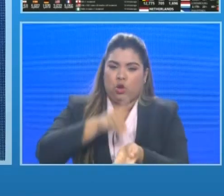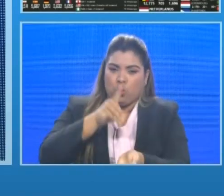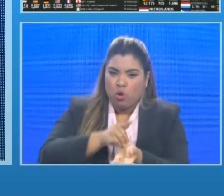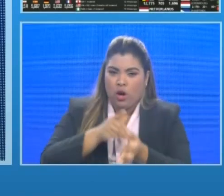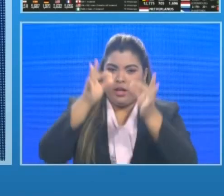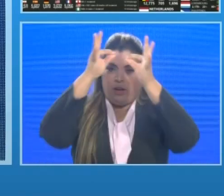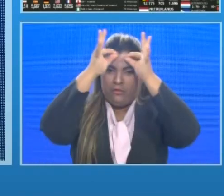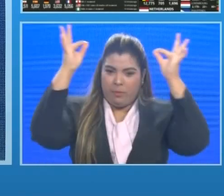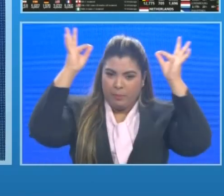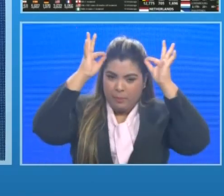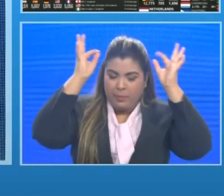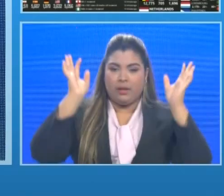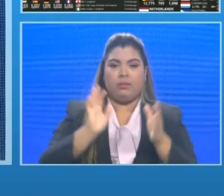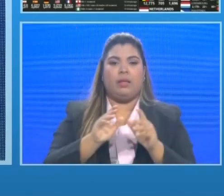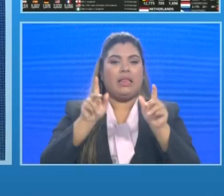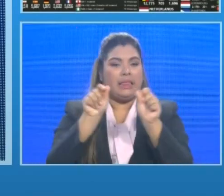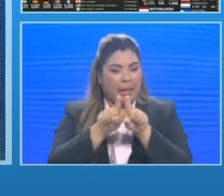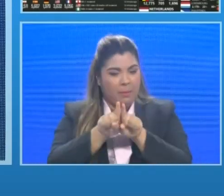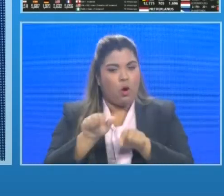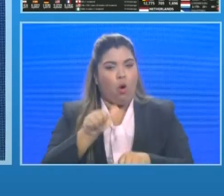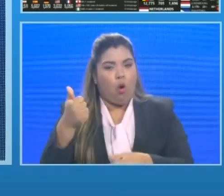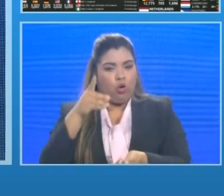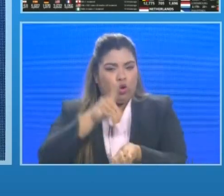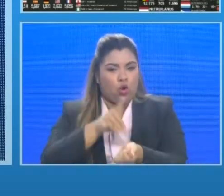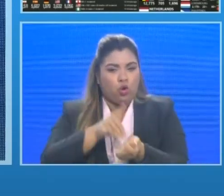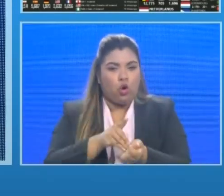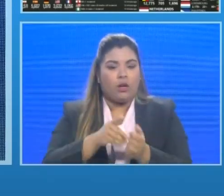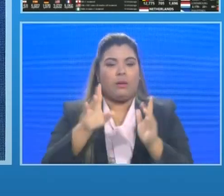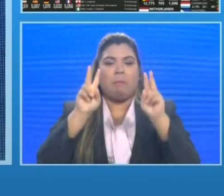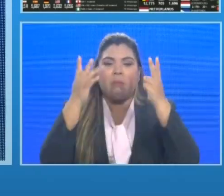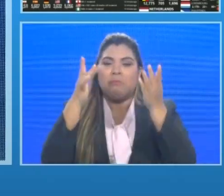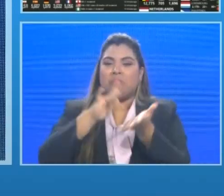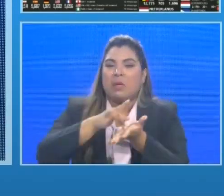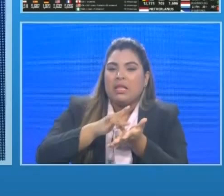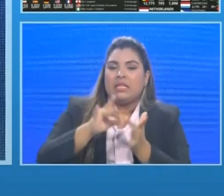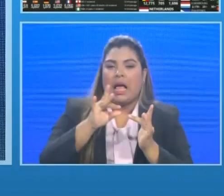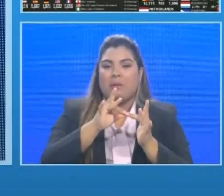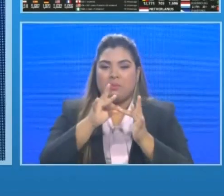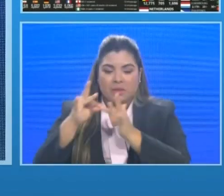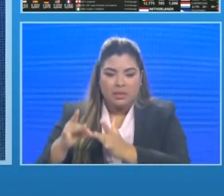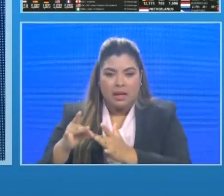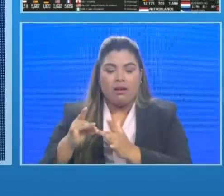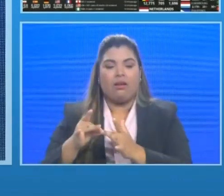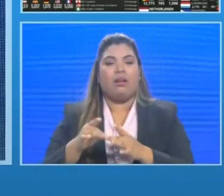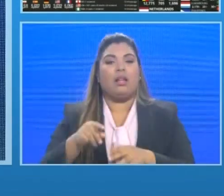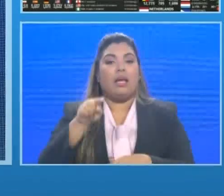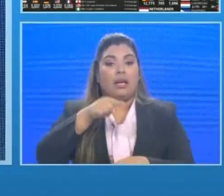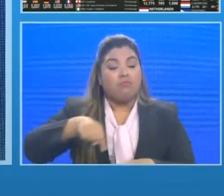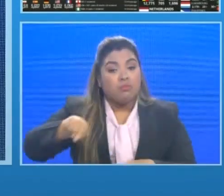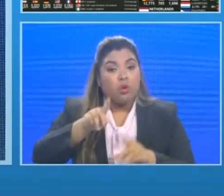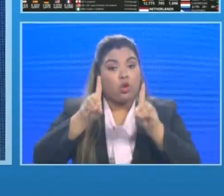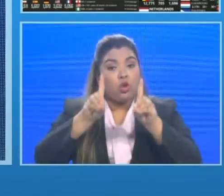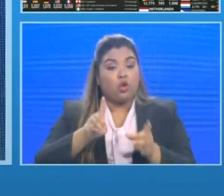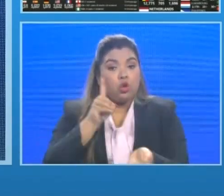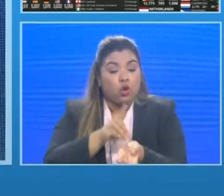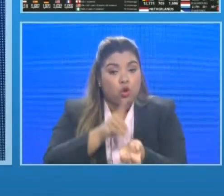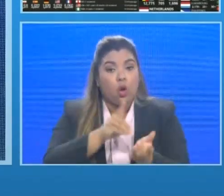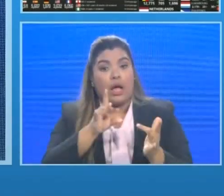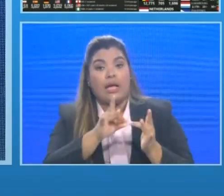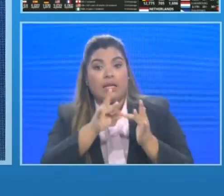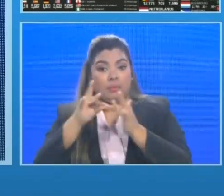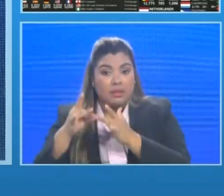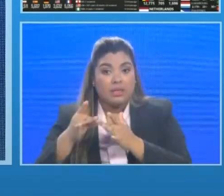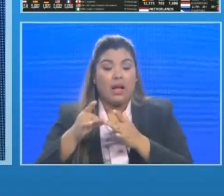médicos especialistas que tienen que ver mucho con los procesos de los pacientes que puedan complicarse